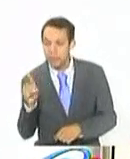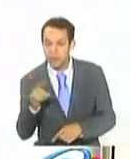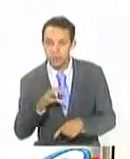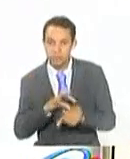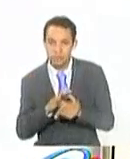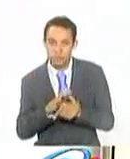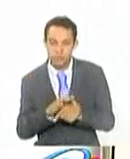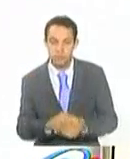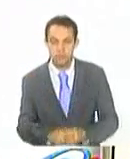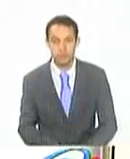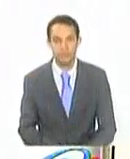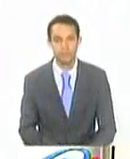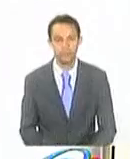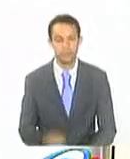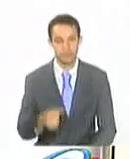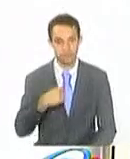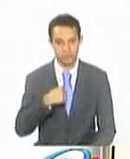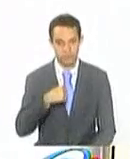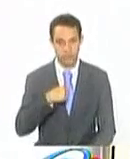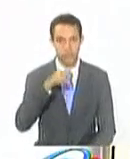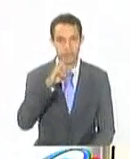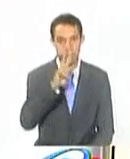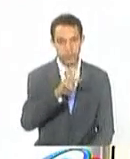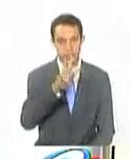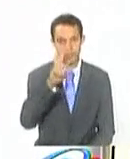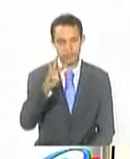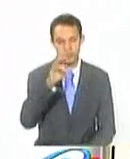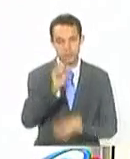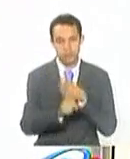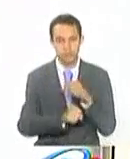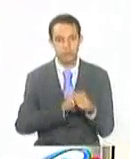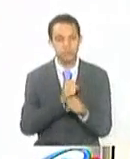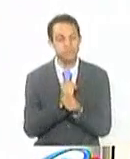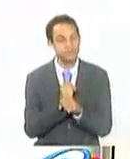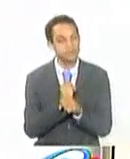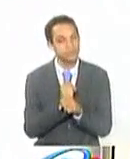magnesio que tengo 33 años y deseo